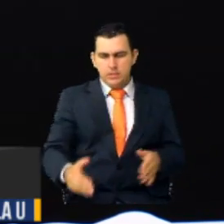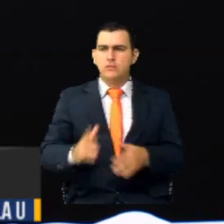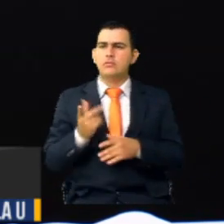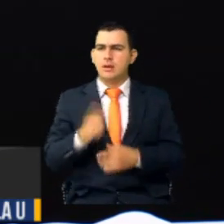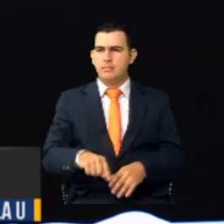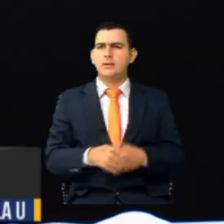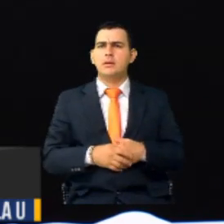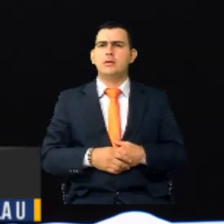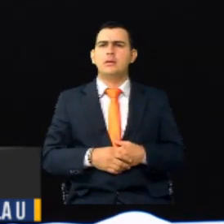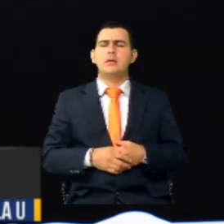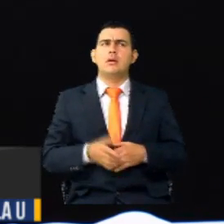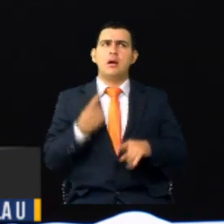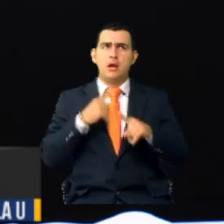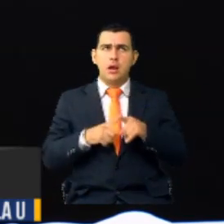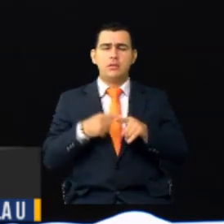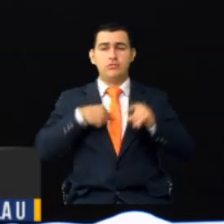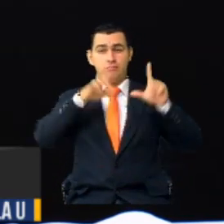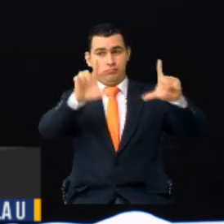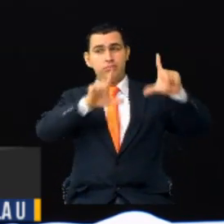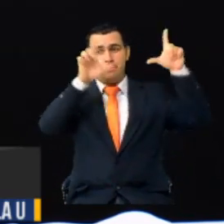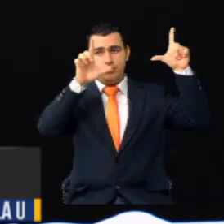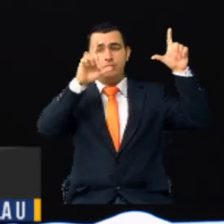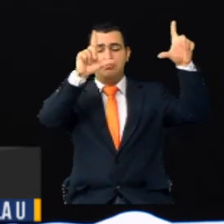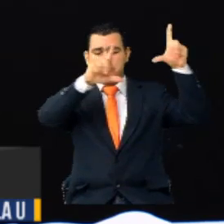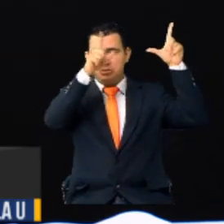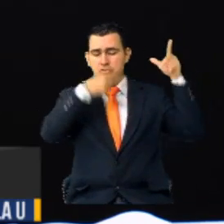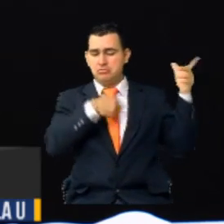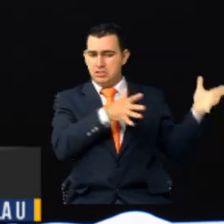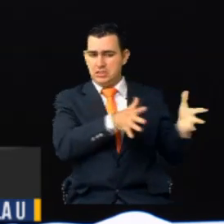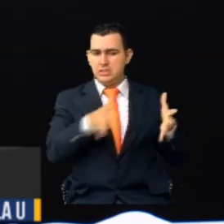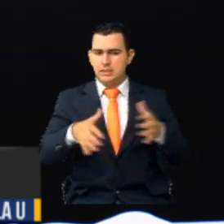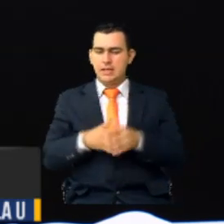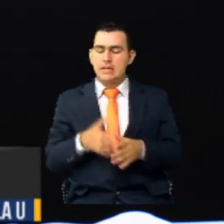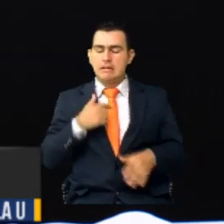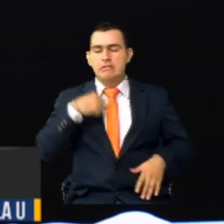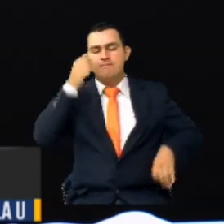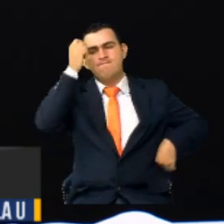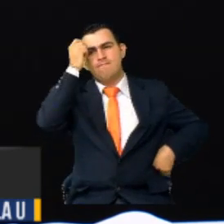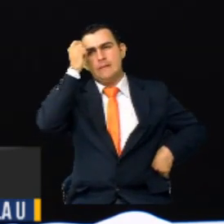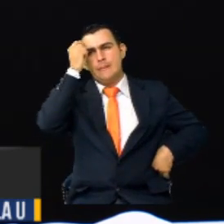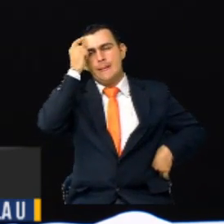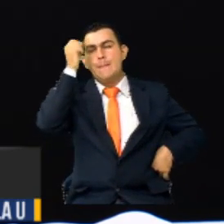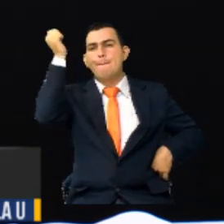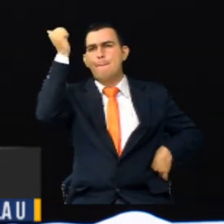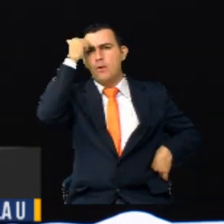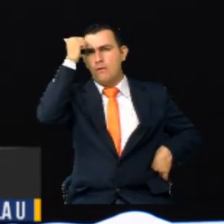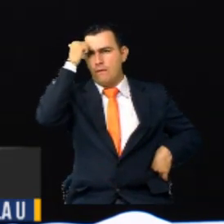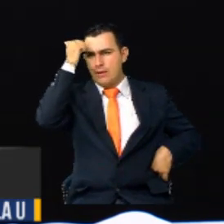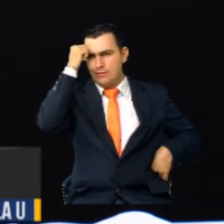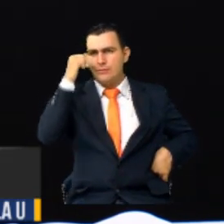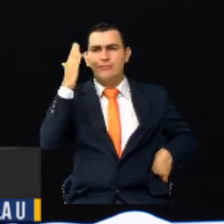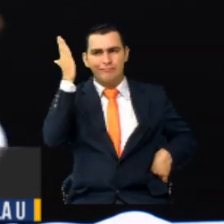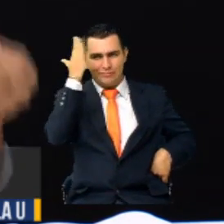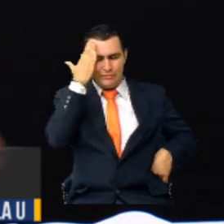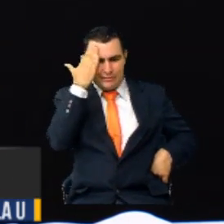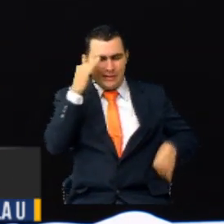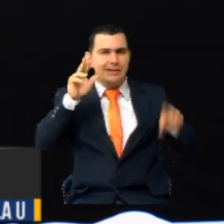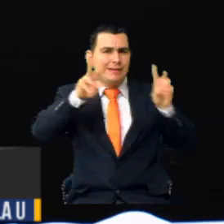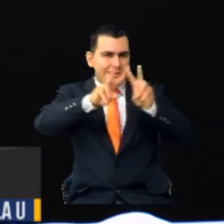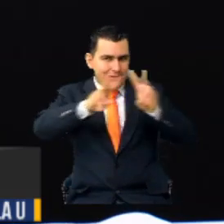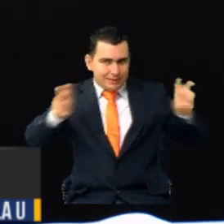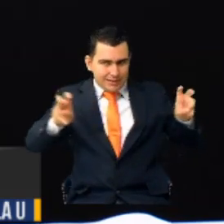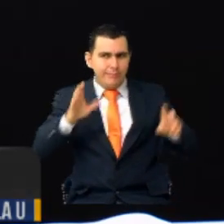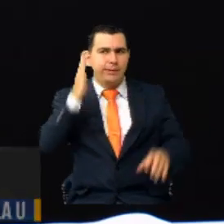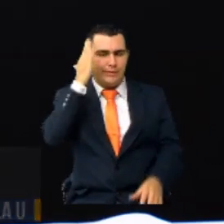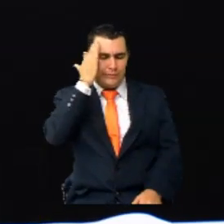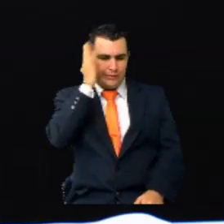también en pregrado y posgrado, me dan una oportunidad de entender el rol del maestro, entender su realidad y también las condiciones en las